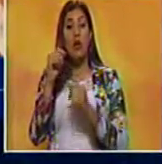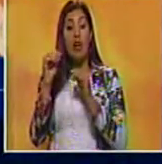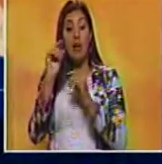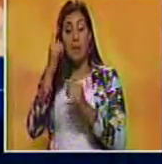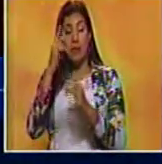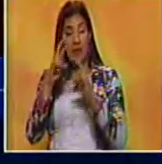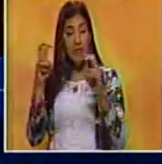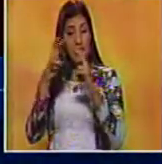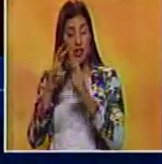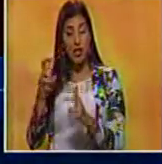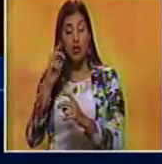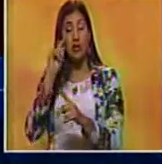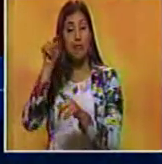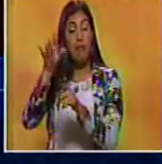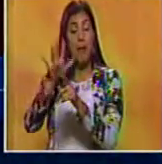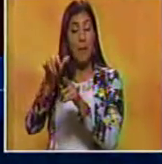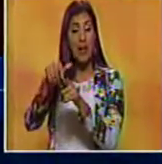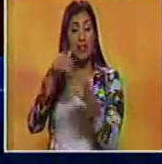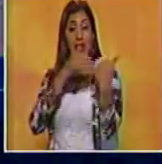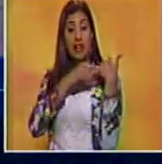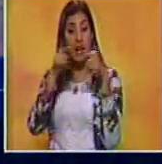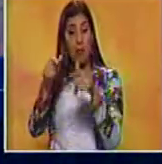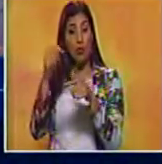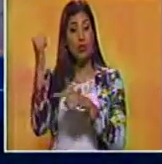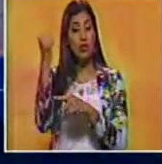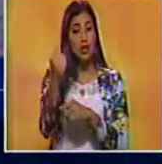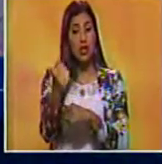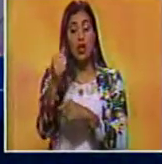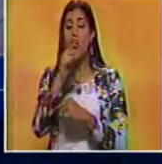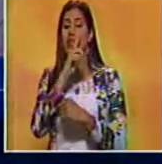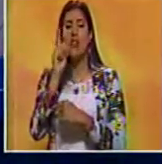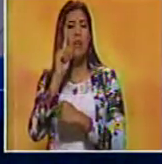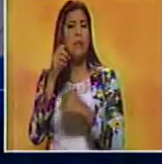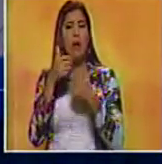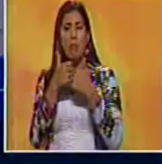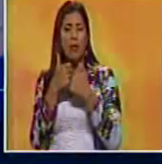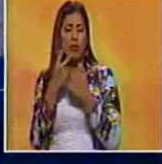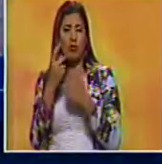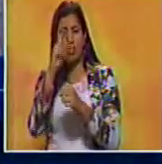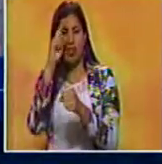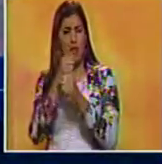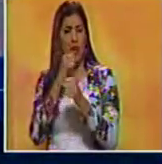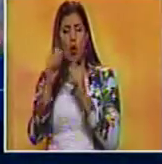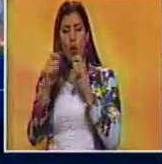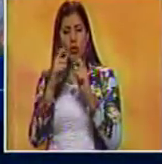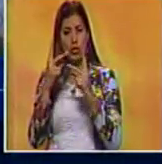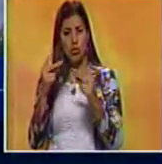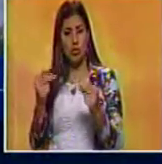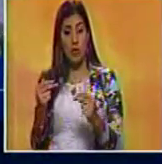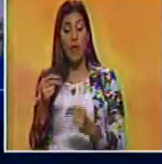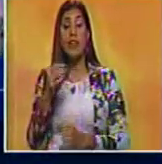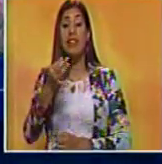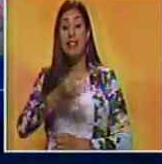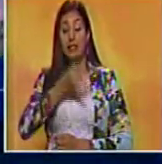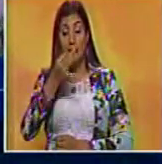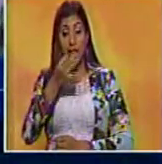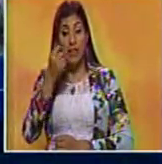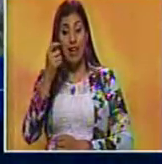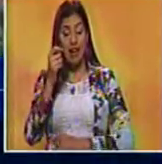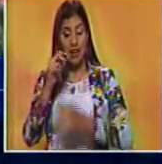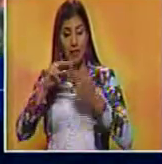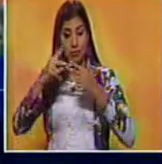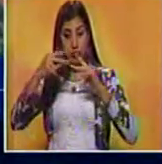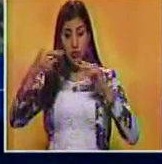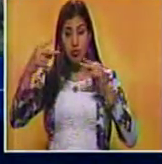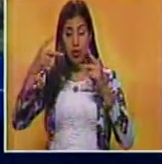primeras investigaciones apuntan que el crimen no está relacionado con el trabajo de la comunicadora. Se conoció que el ADN